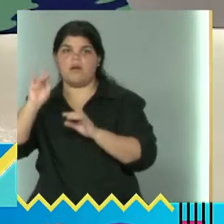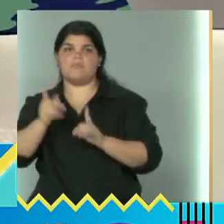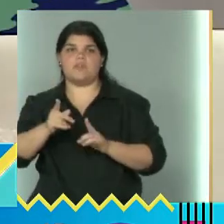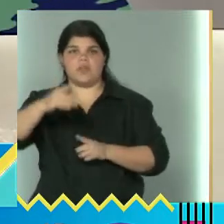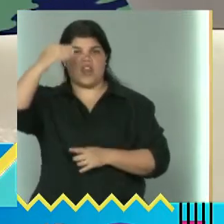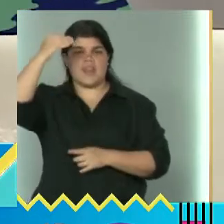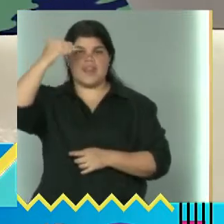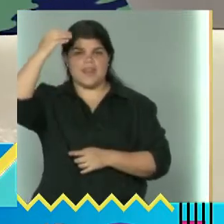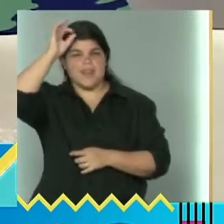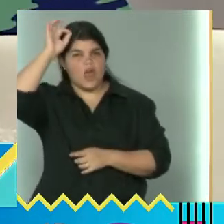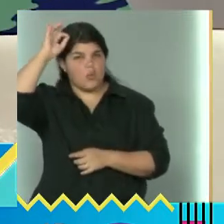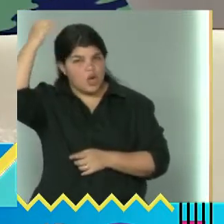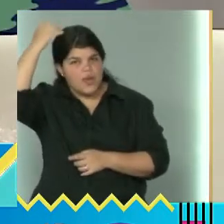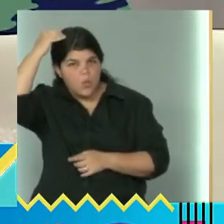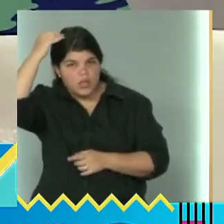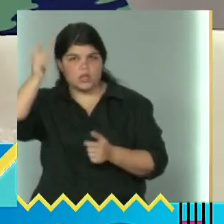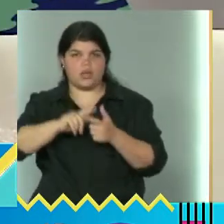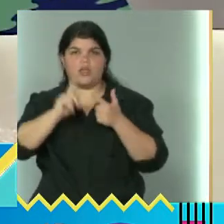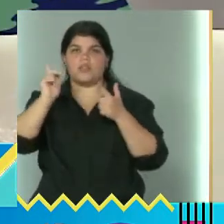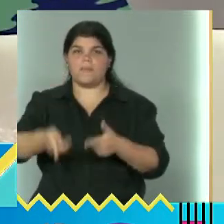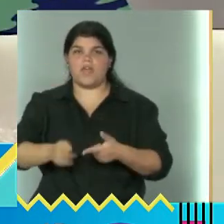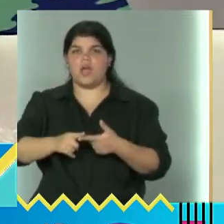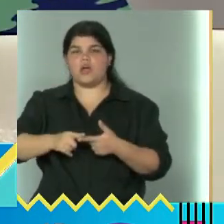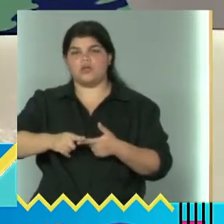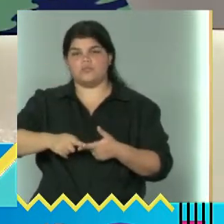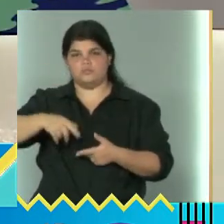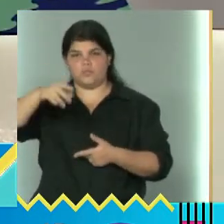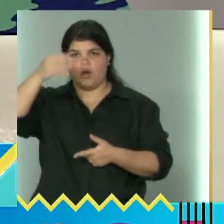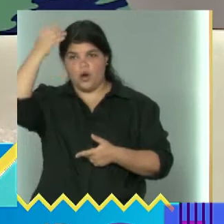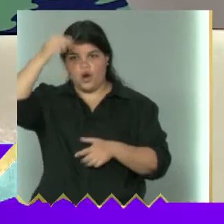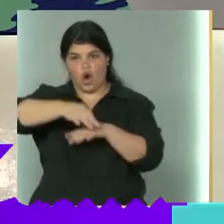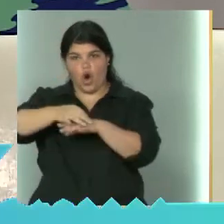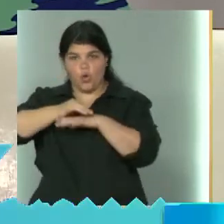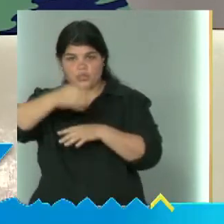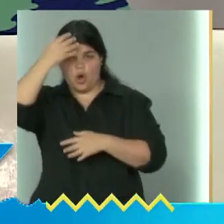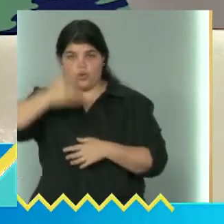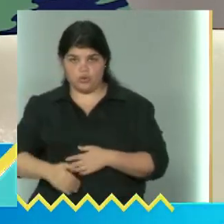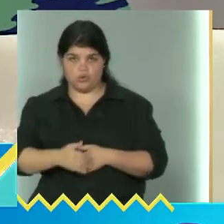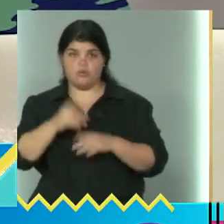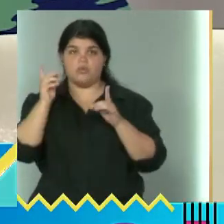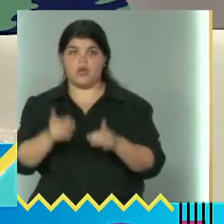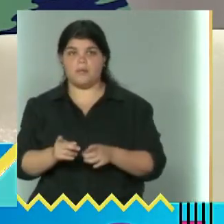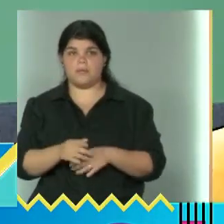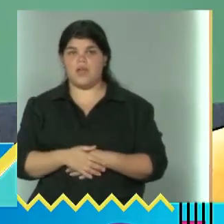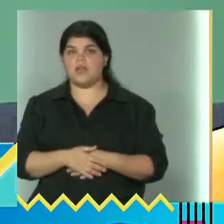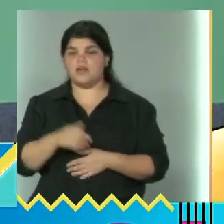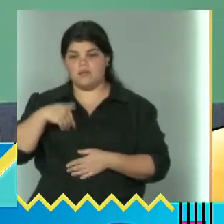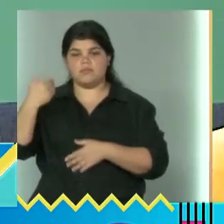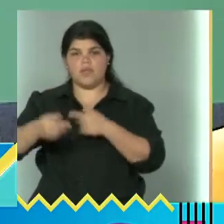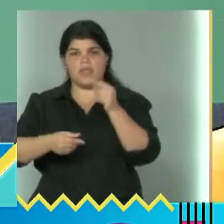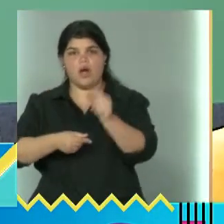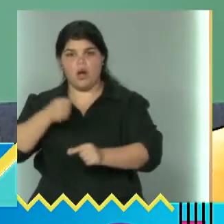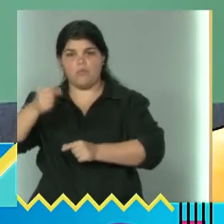y coaching, hablan del coaching ontológico, Entonces, en realidad vino porque se fueron alimentando